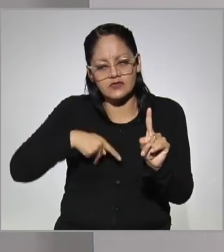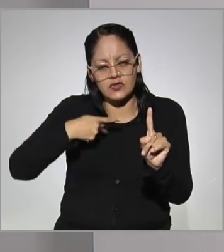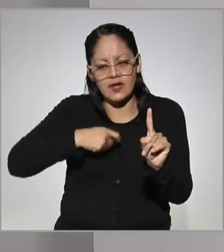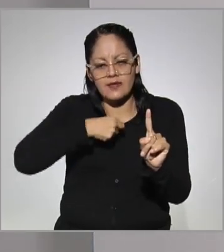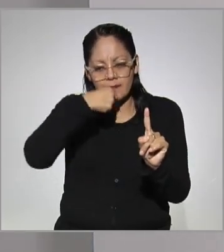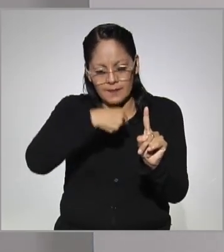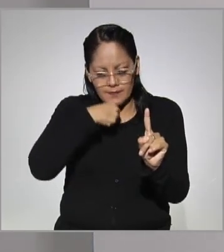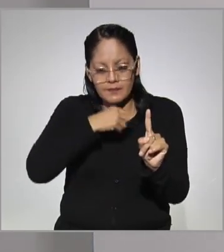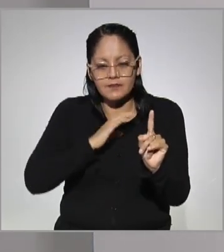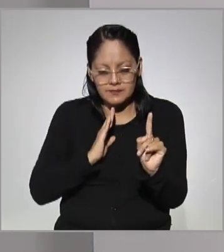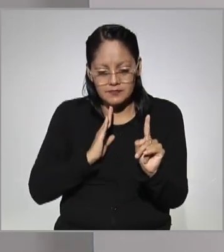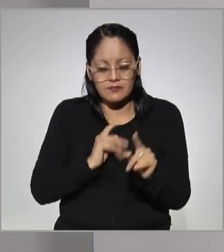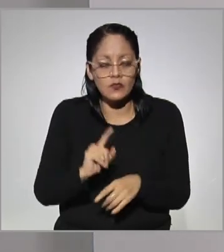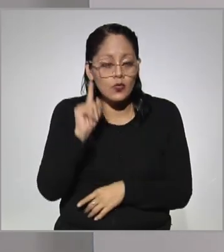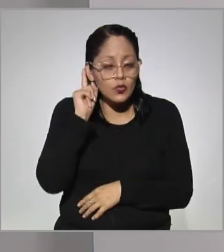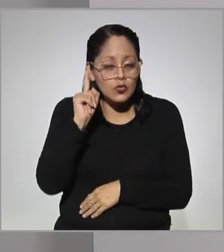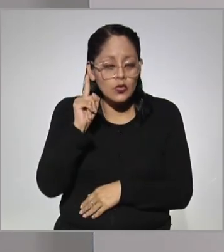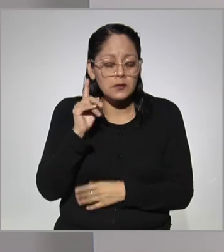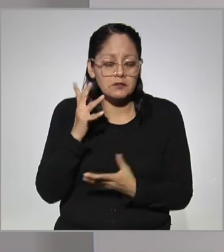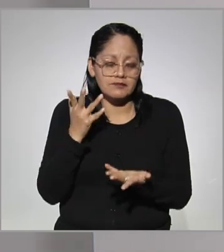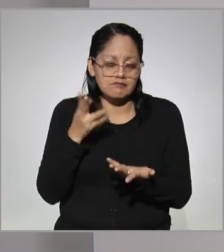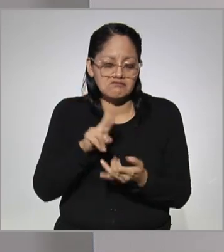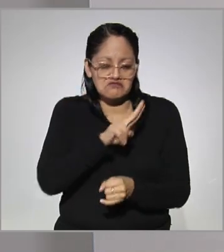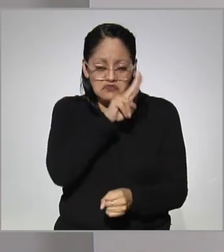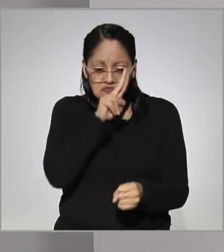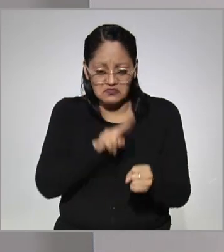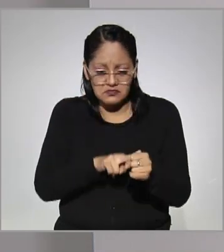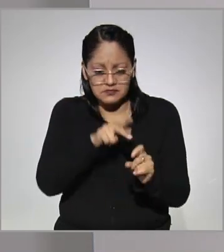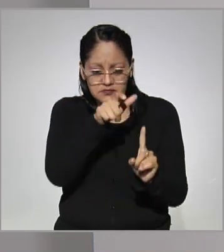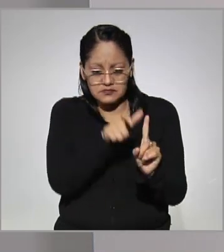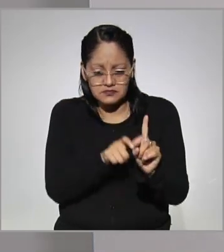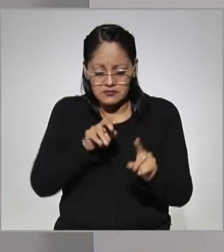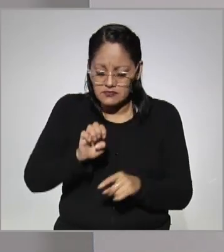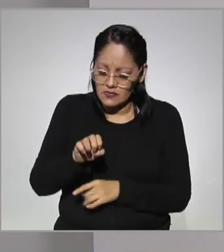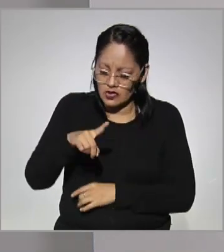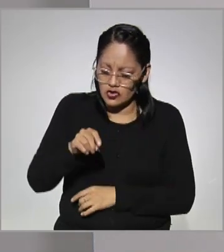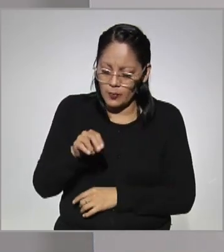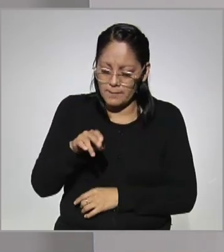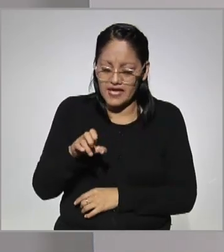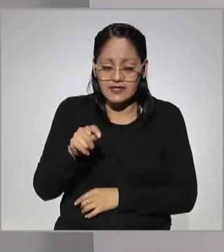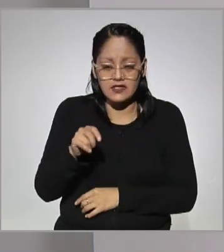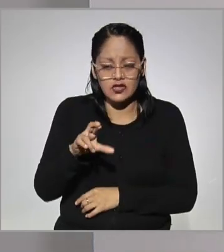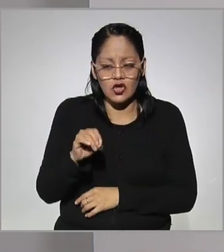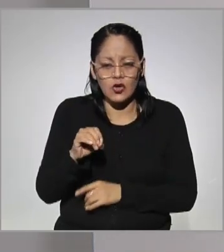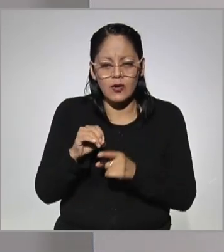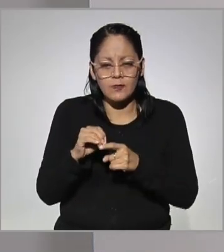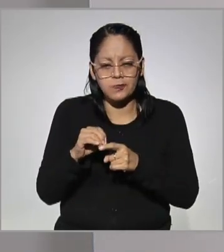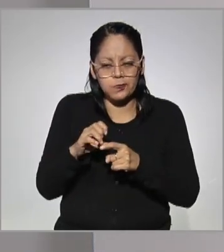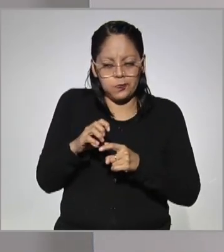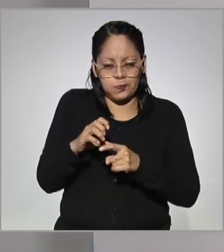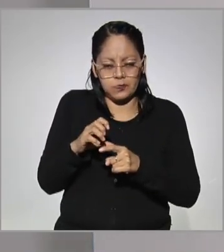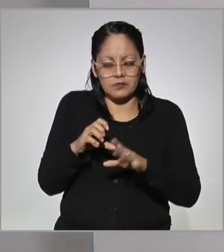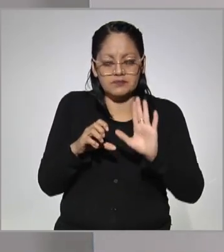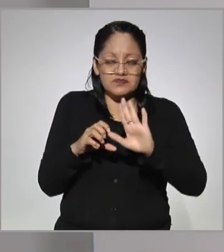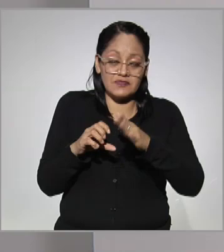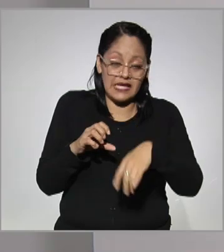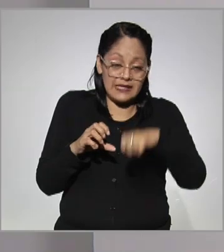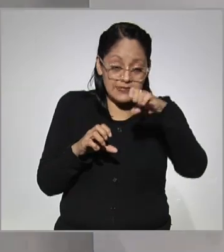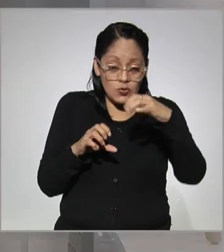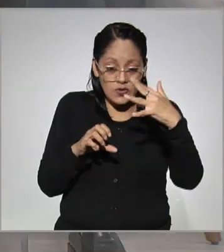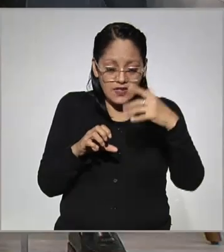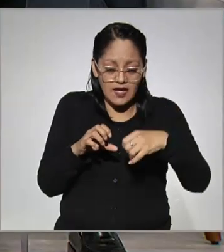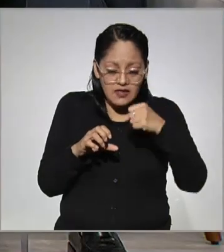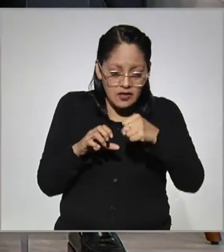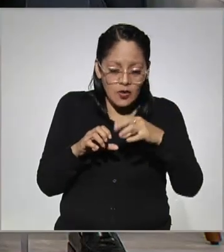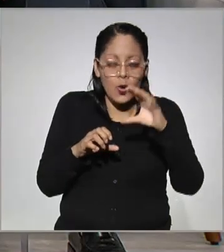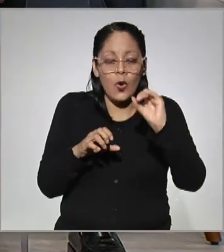¿no? Entonces, una de las cosas, no es normal que el endometrio se encuentre engrosado, ¿no? Mucho menos después de los 50 años o que